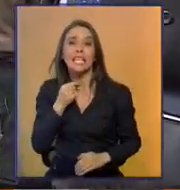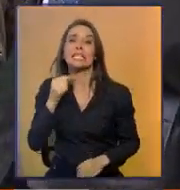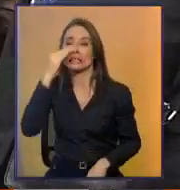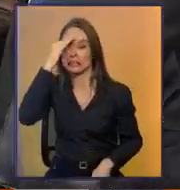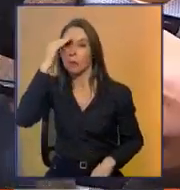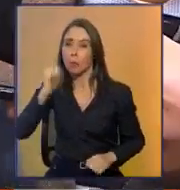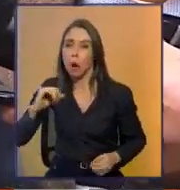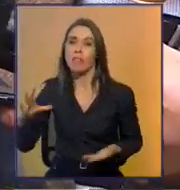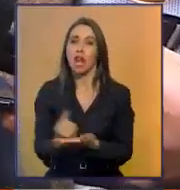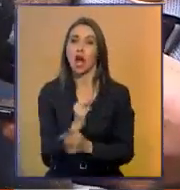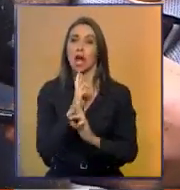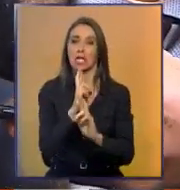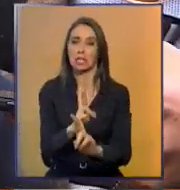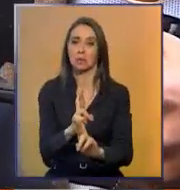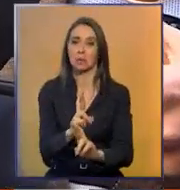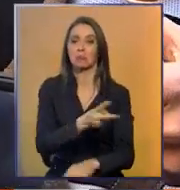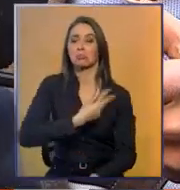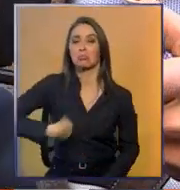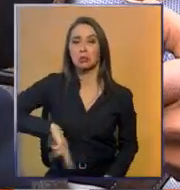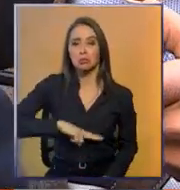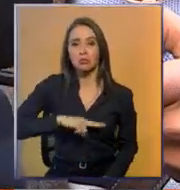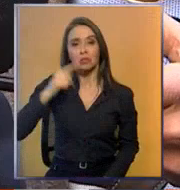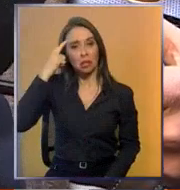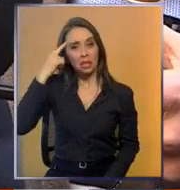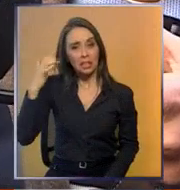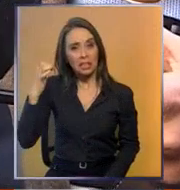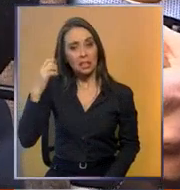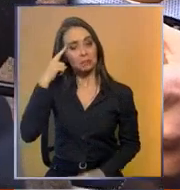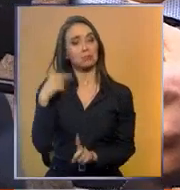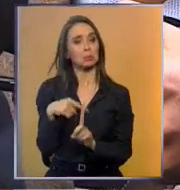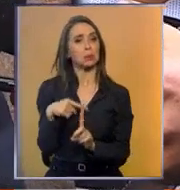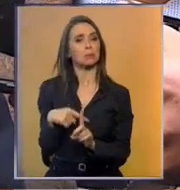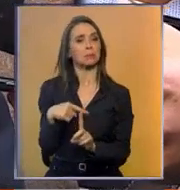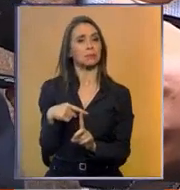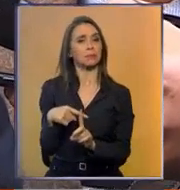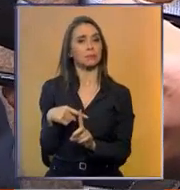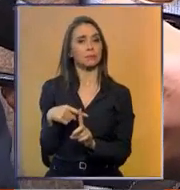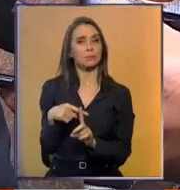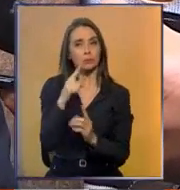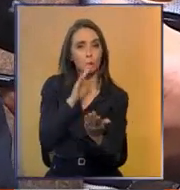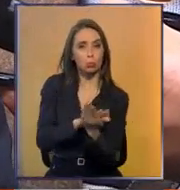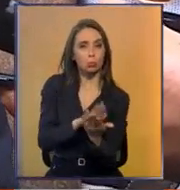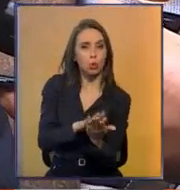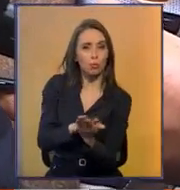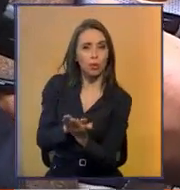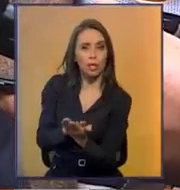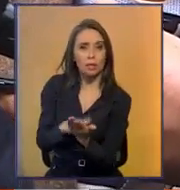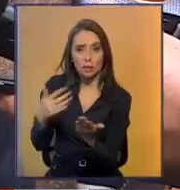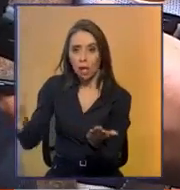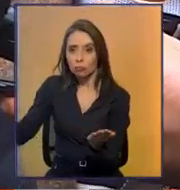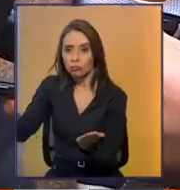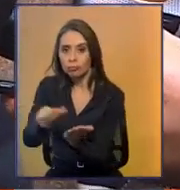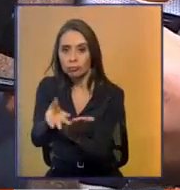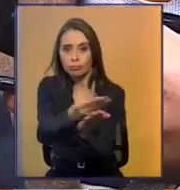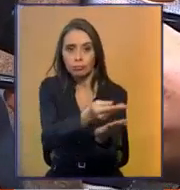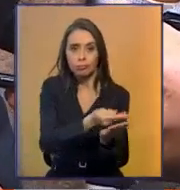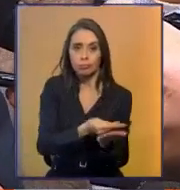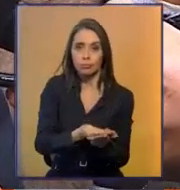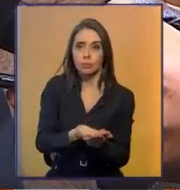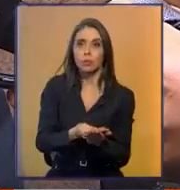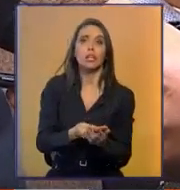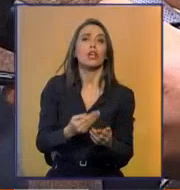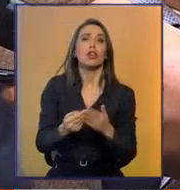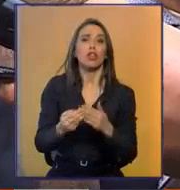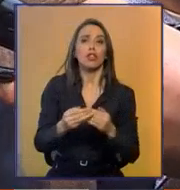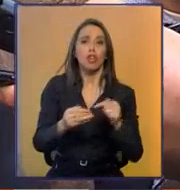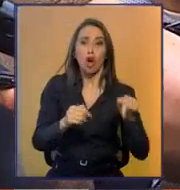resultados. Y creemos y estamos bastante optimistas de que la evidencia que hemos ido recogiendo de los distintos sitios del